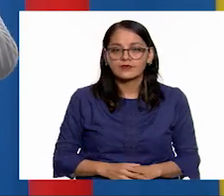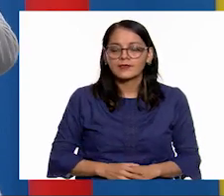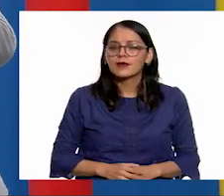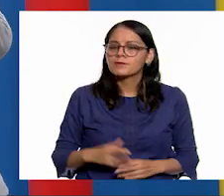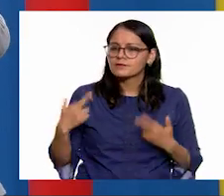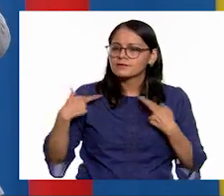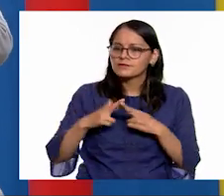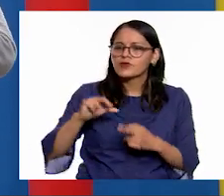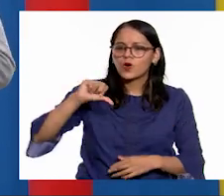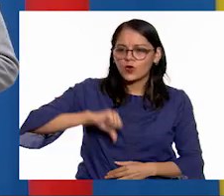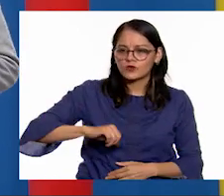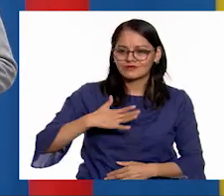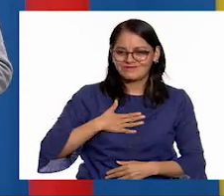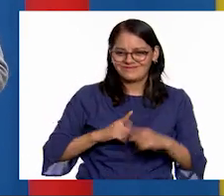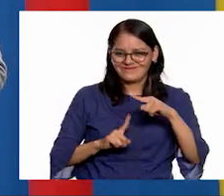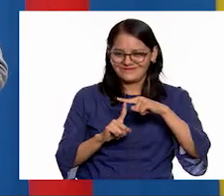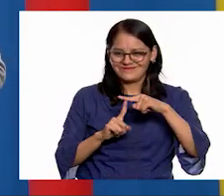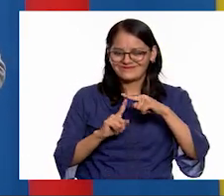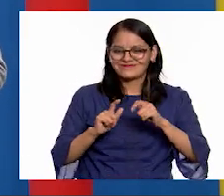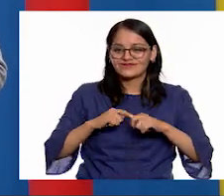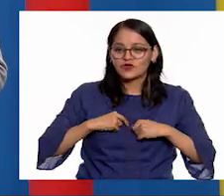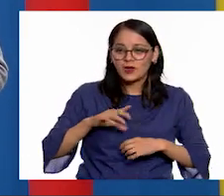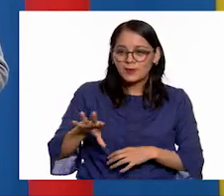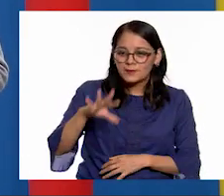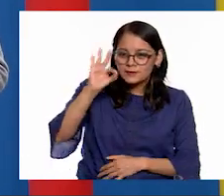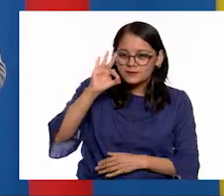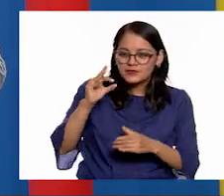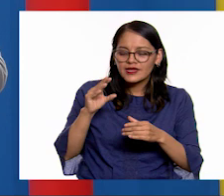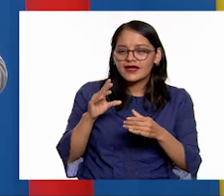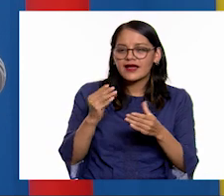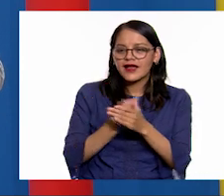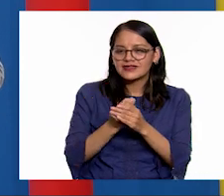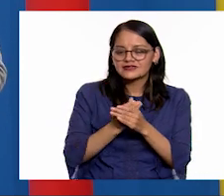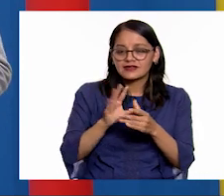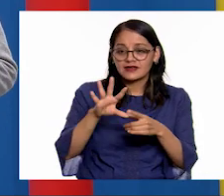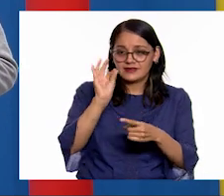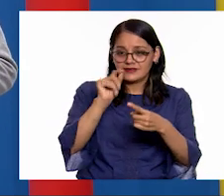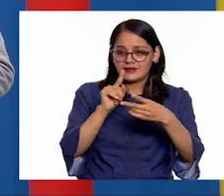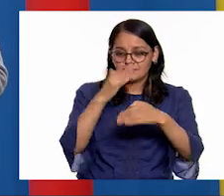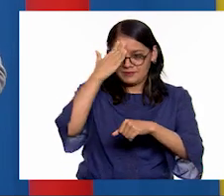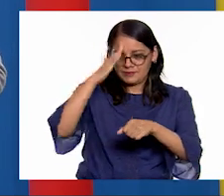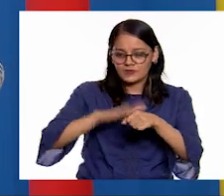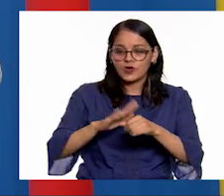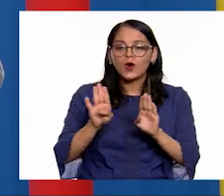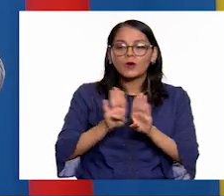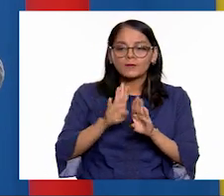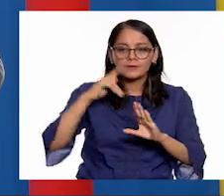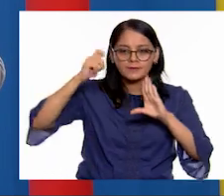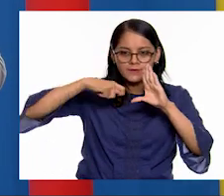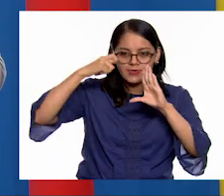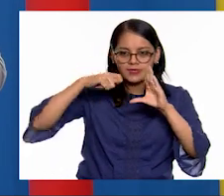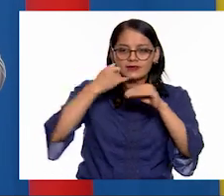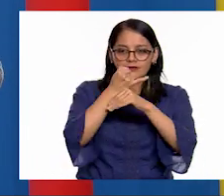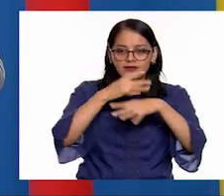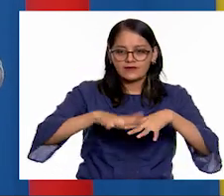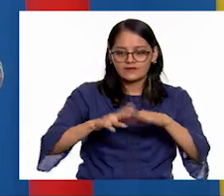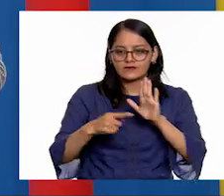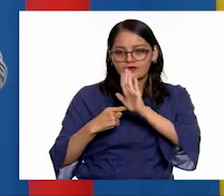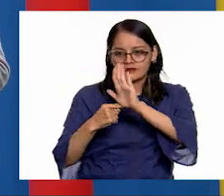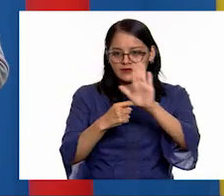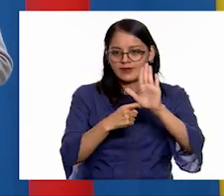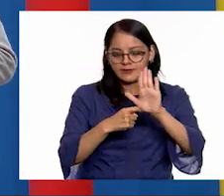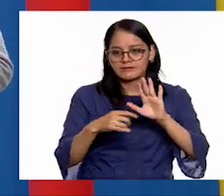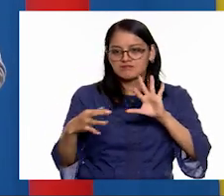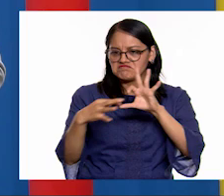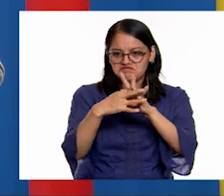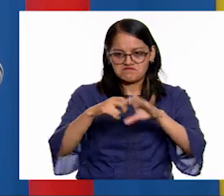hoy me di a la tarea de buscar el dato interesante de la clase, el cual veremos por medio de un video con información muy relacionada con el